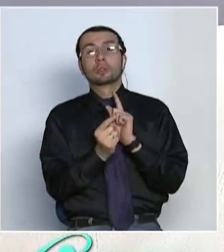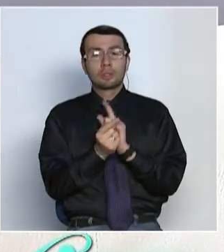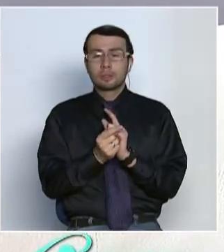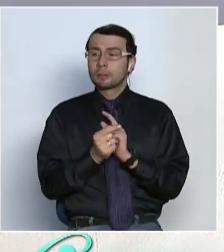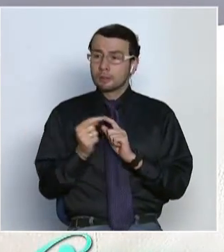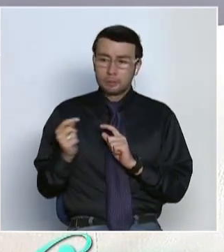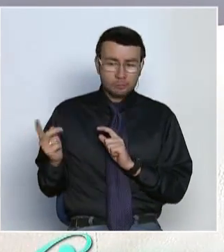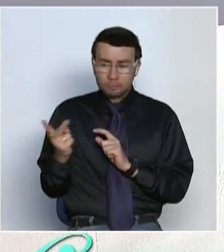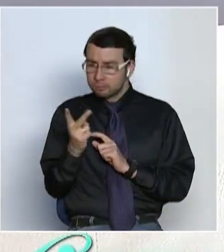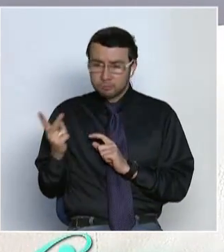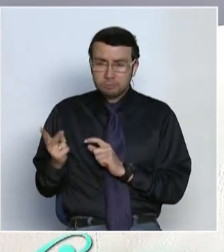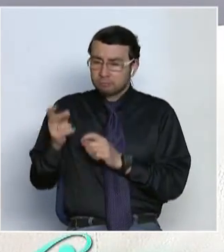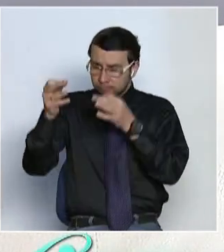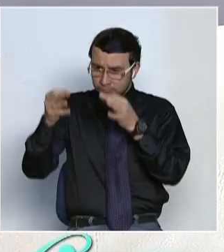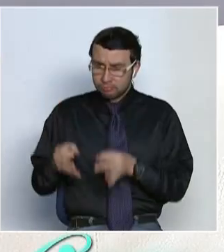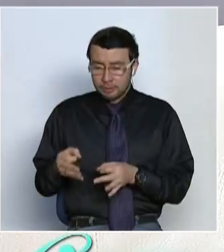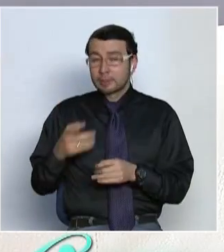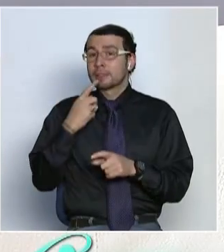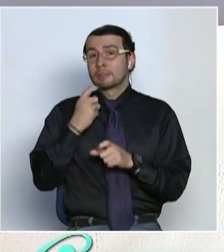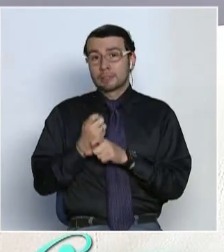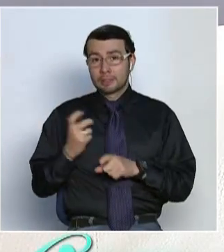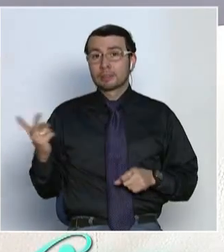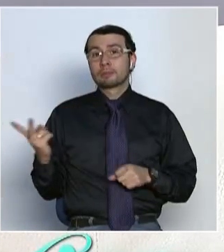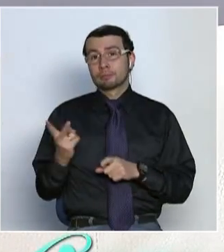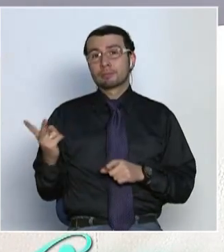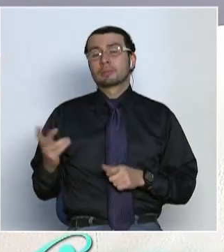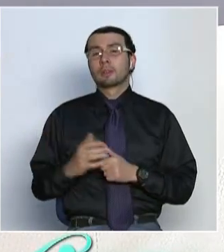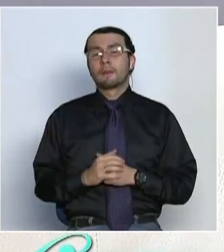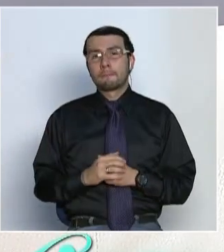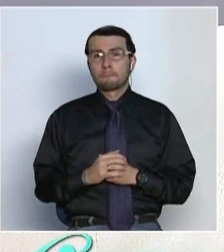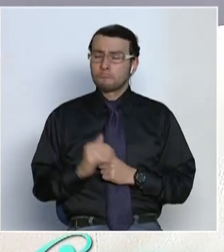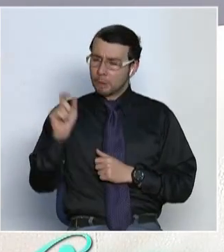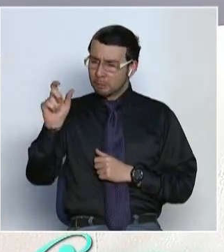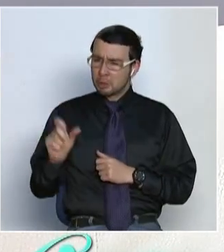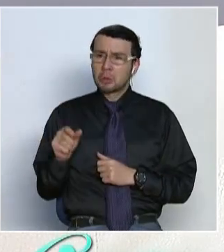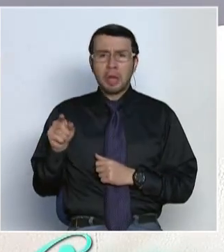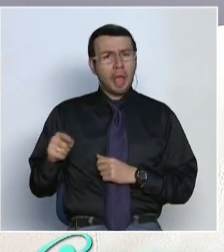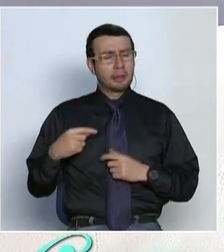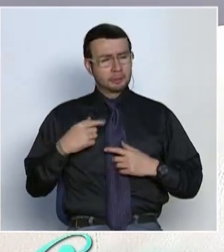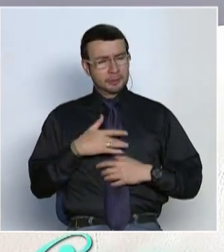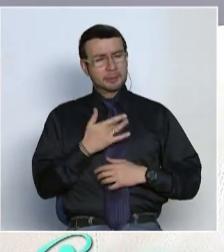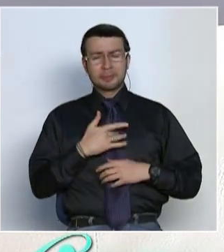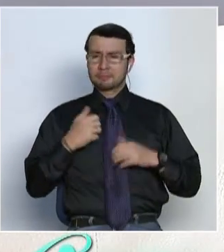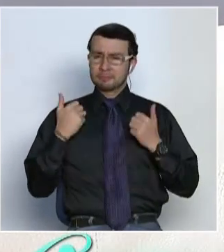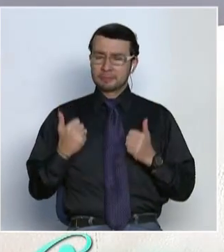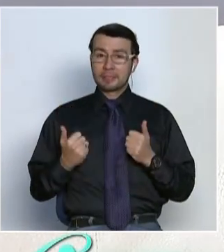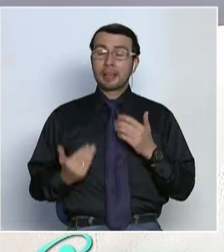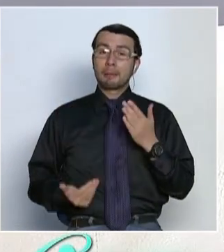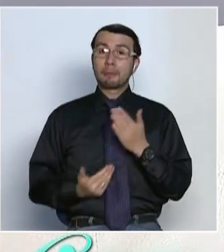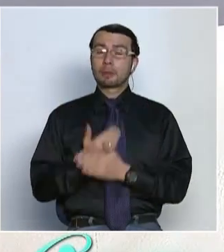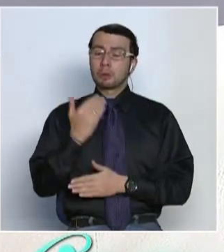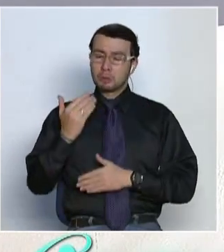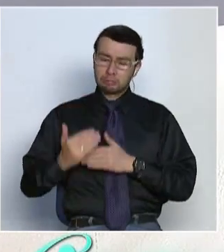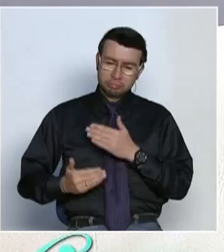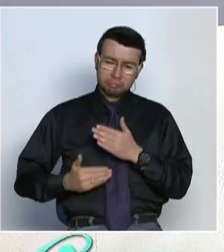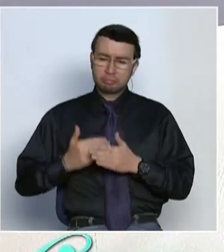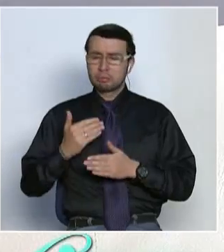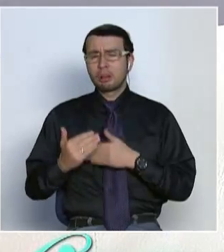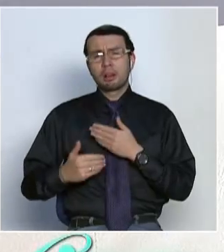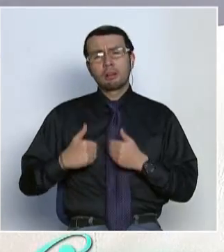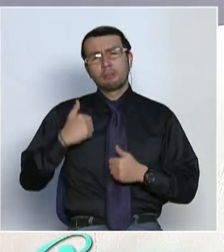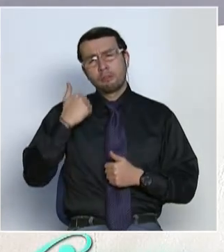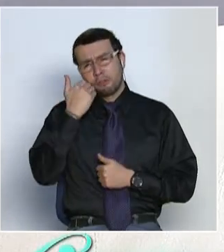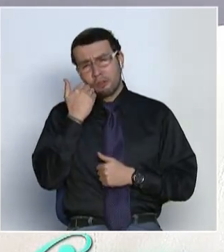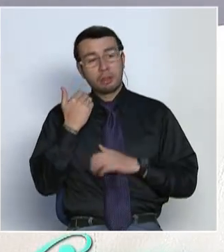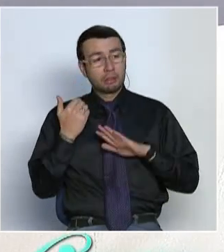casos clínicos en una persona que estaba aliviada y empezó a desarrollar primero una patología y después la